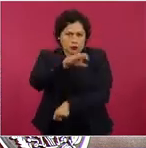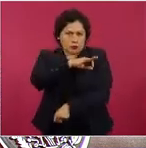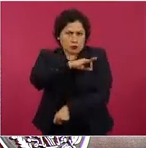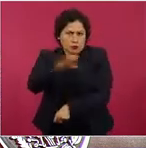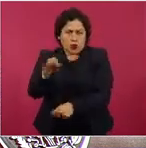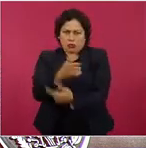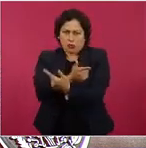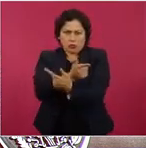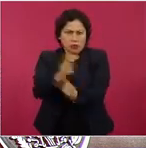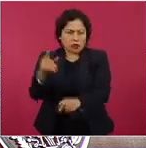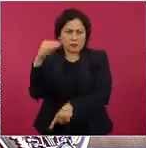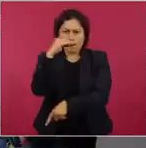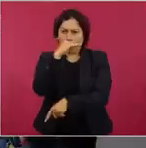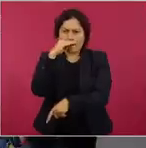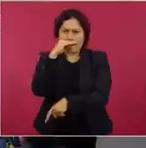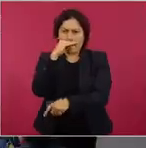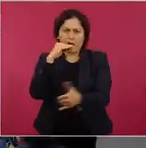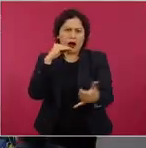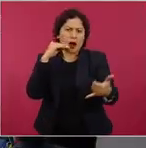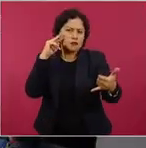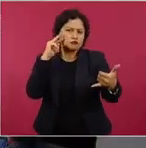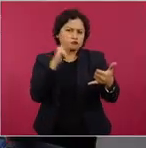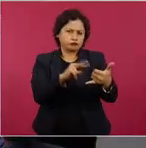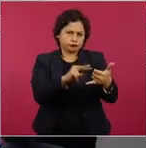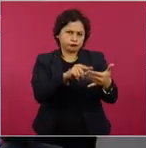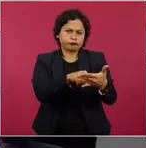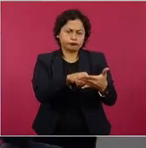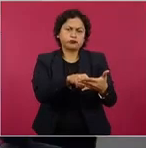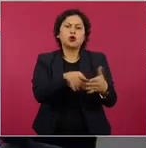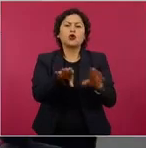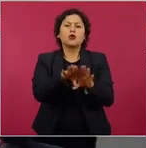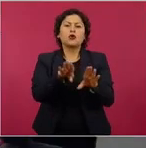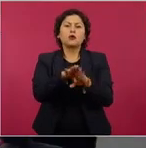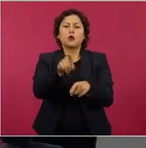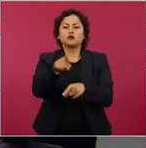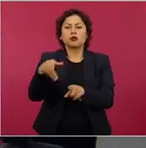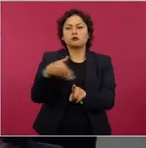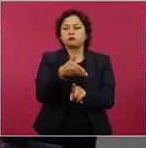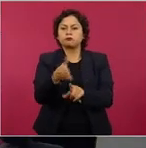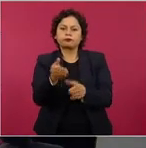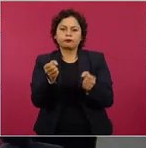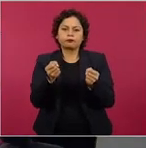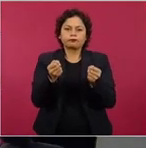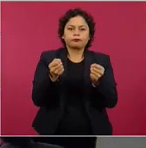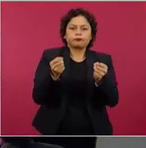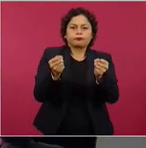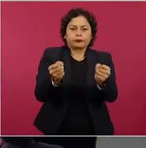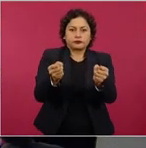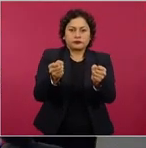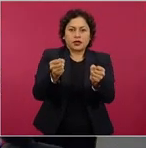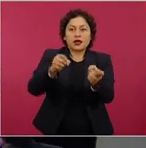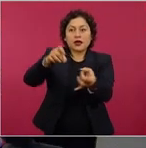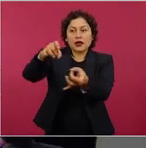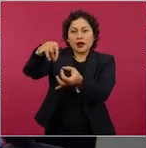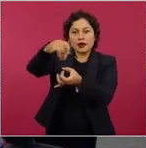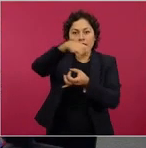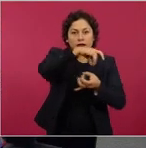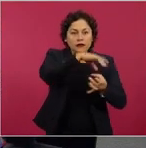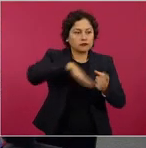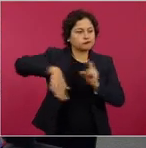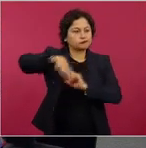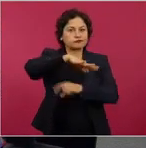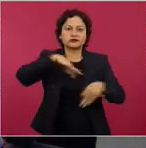inteligente pueden ver, determinando el radio de cuál es la ruta que ustedes recorren, cuáles son las opciones de